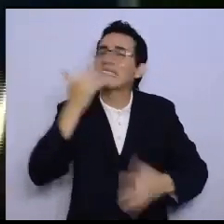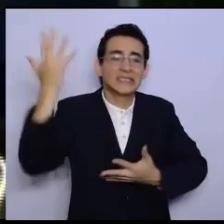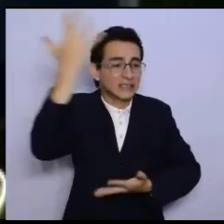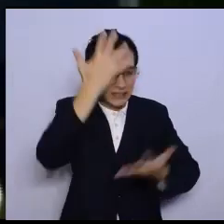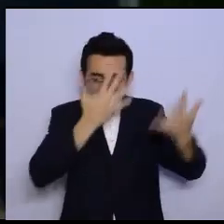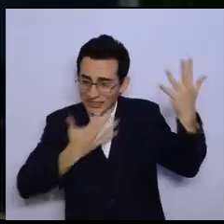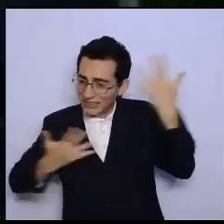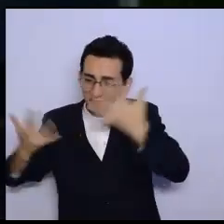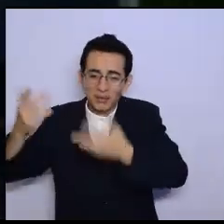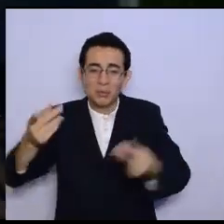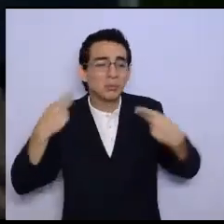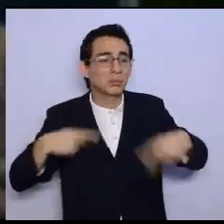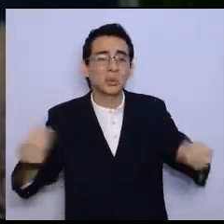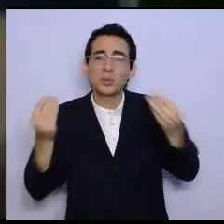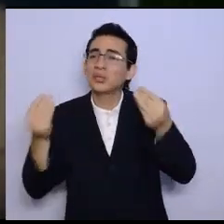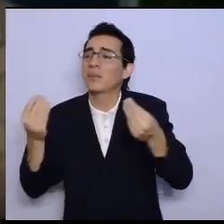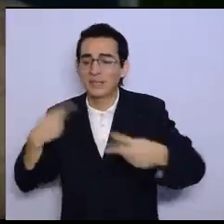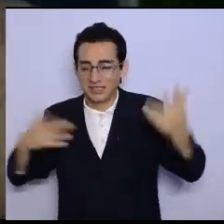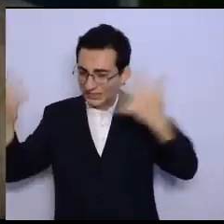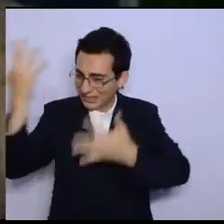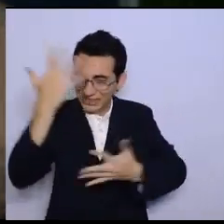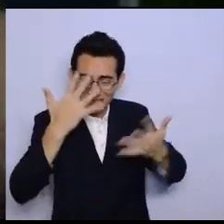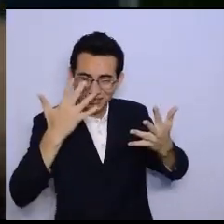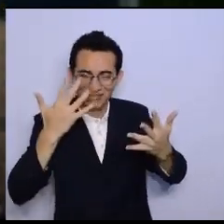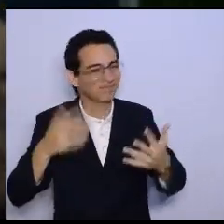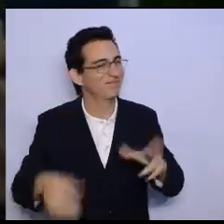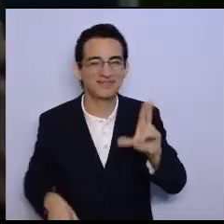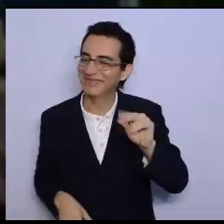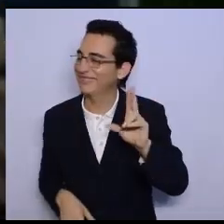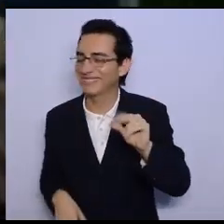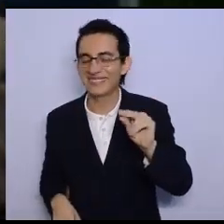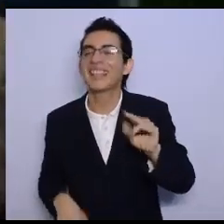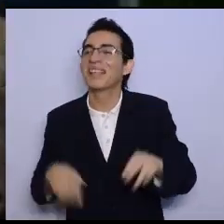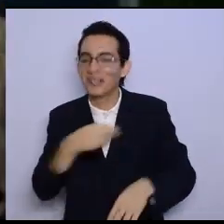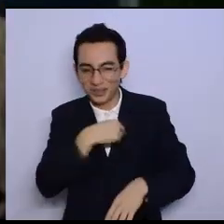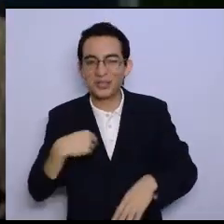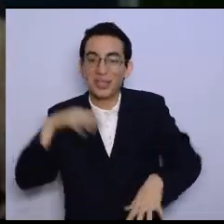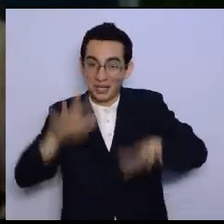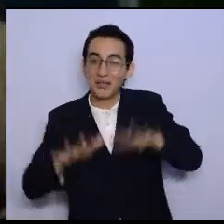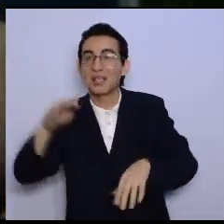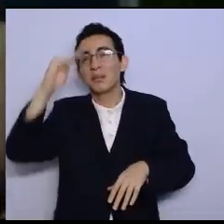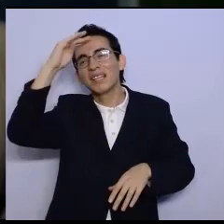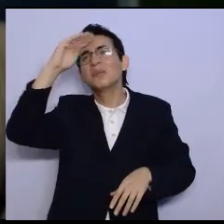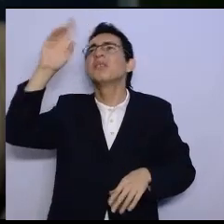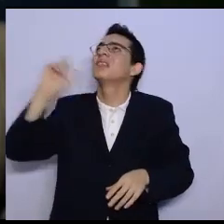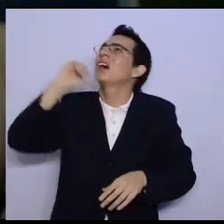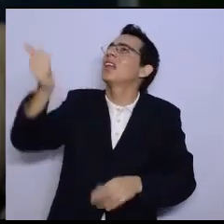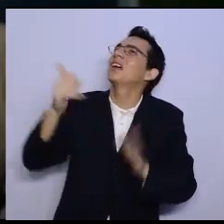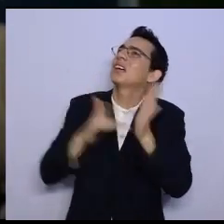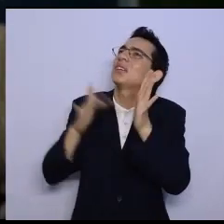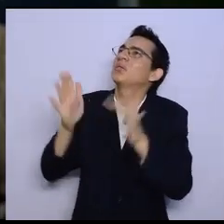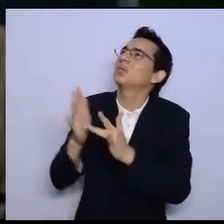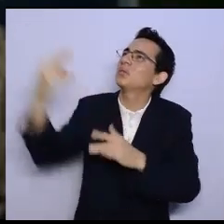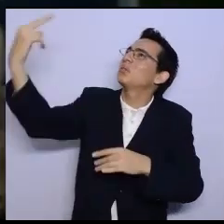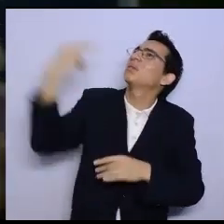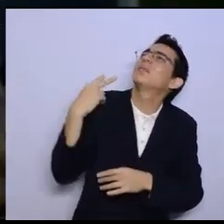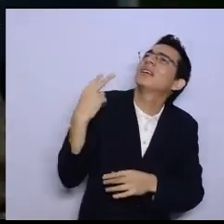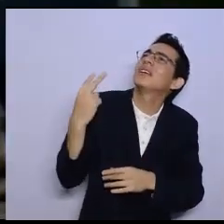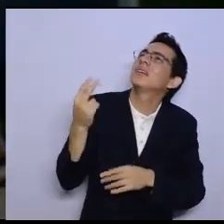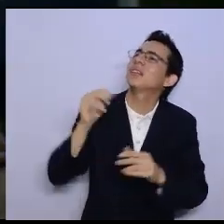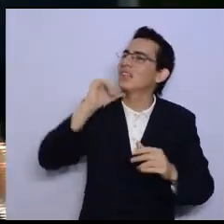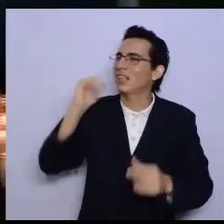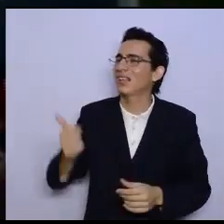no llegan a Dios y nos sentimos como abandonados de Dios. Como dijo un señor